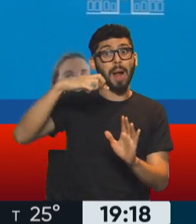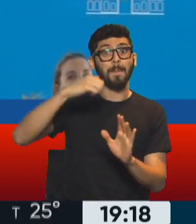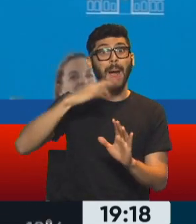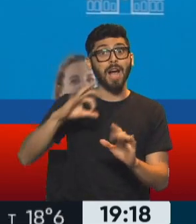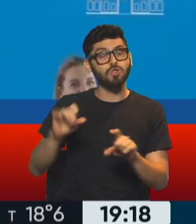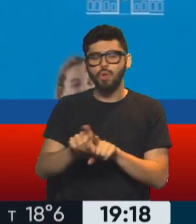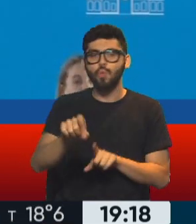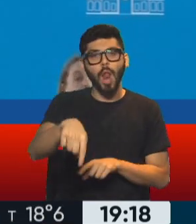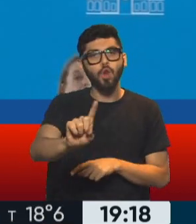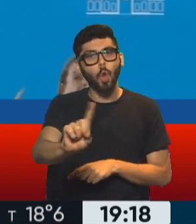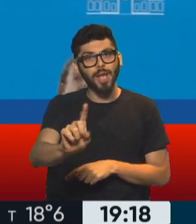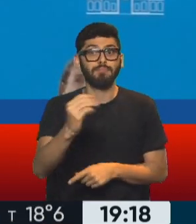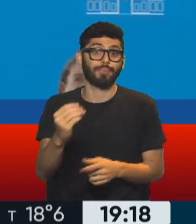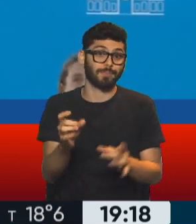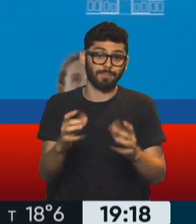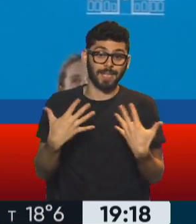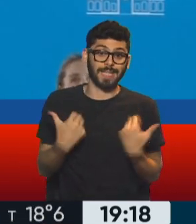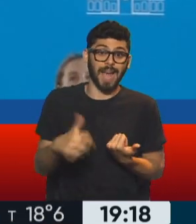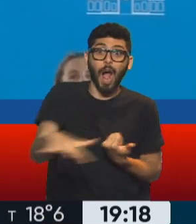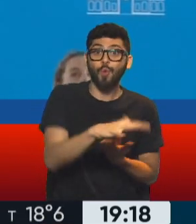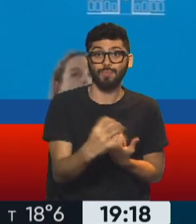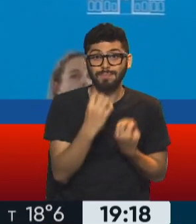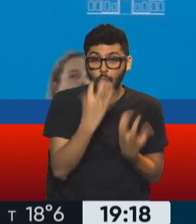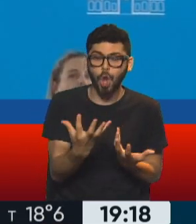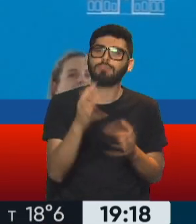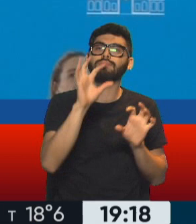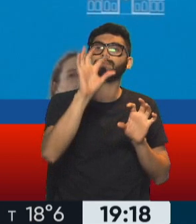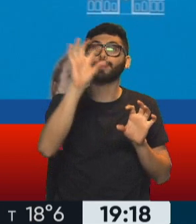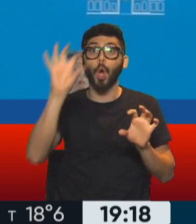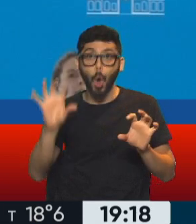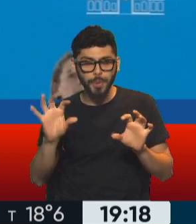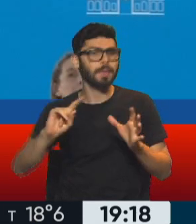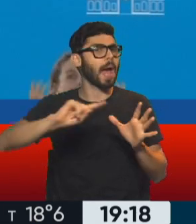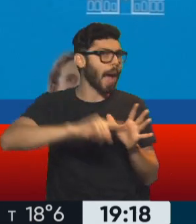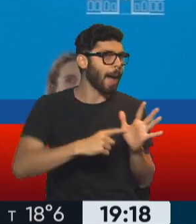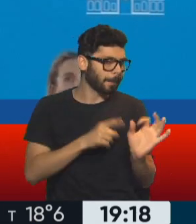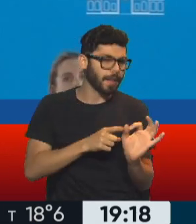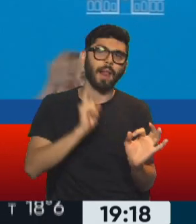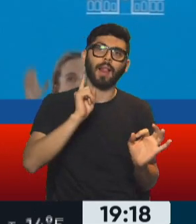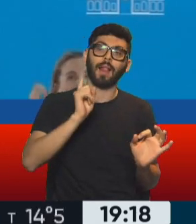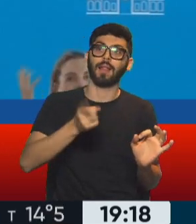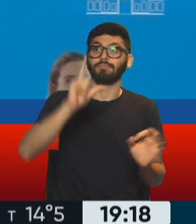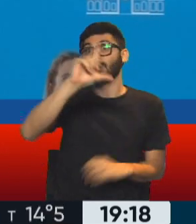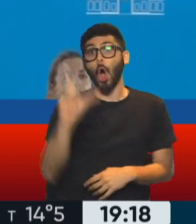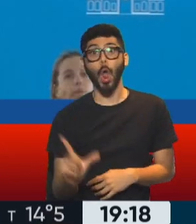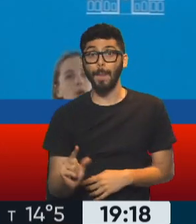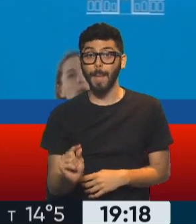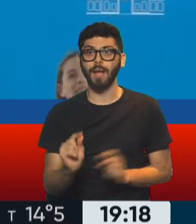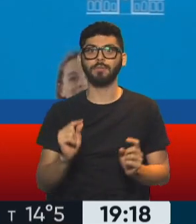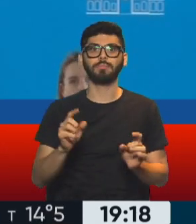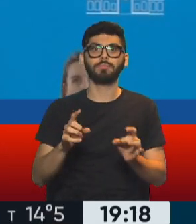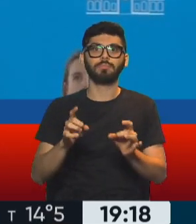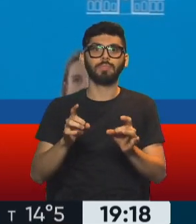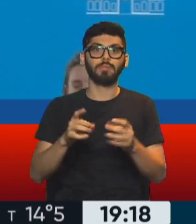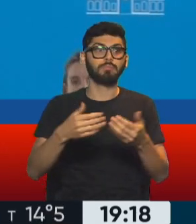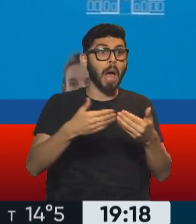situación sanitaria mejoró, porque tanto en las provincias en particular, la ciudad de Buenos Aires y todo el país está teniendo diferentes niveles